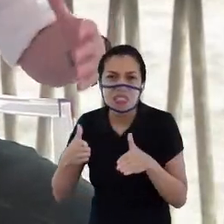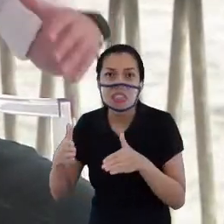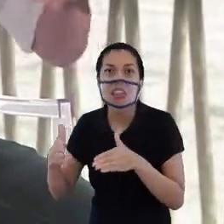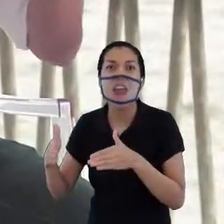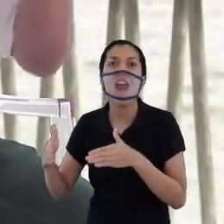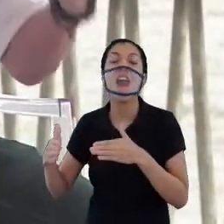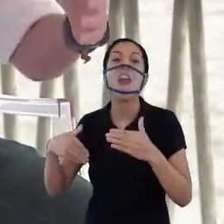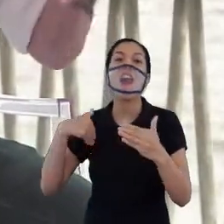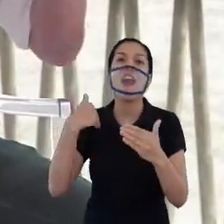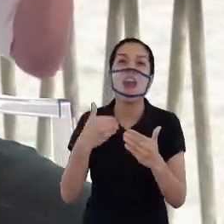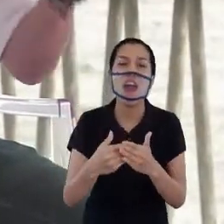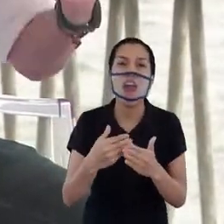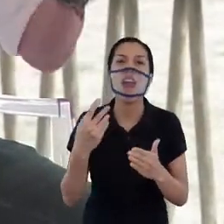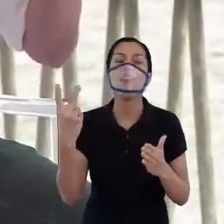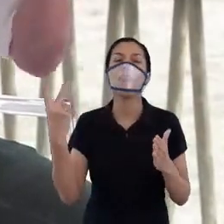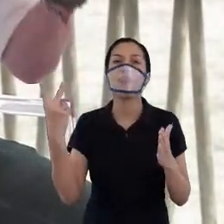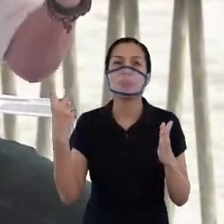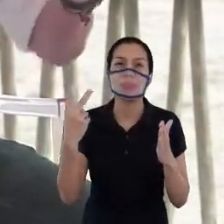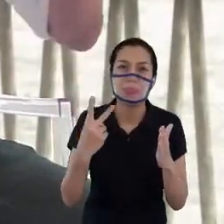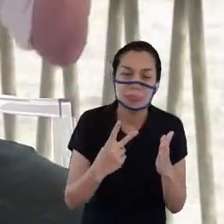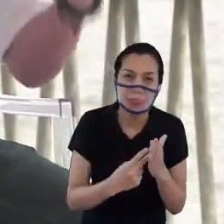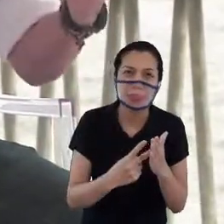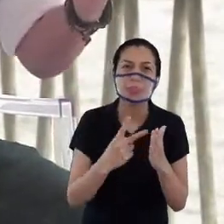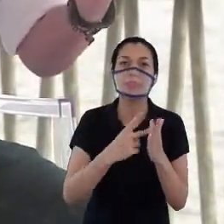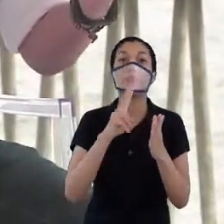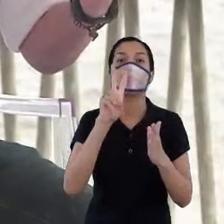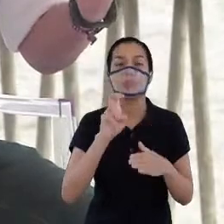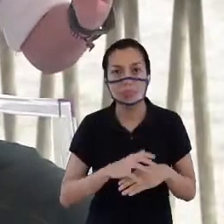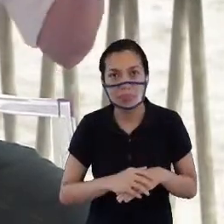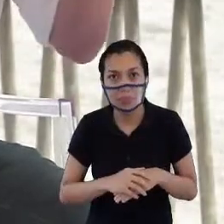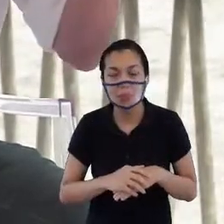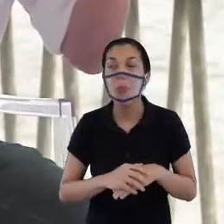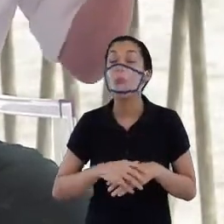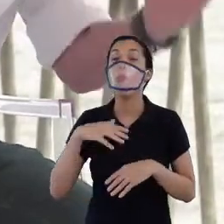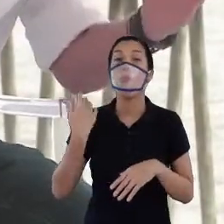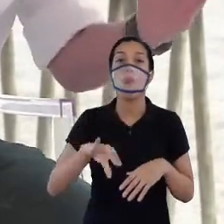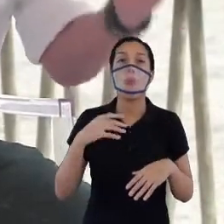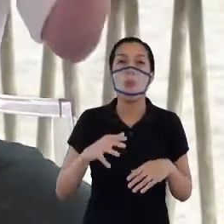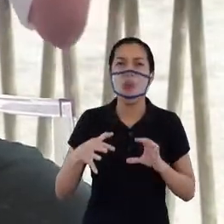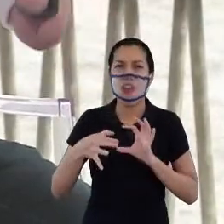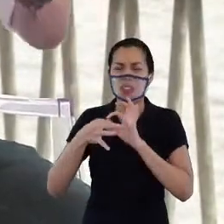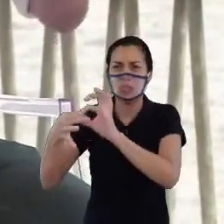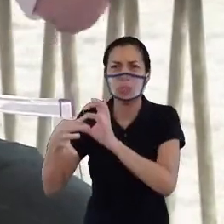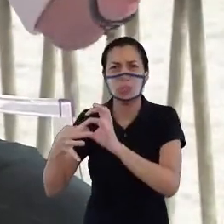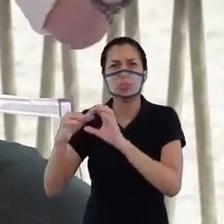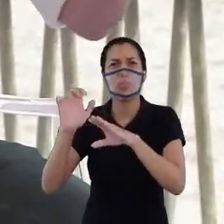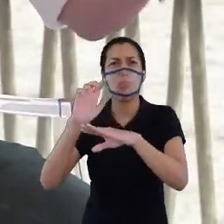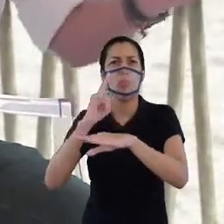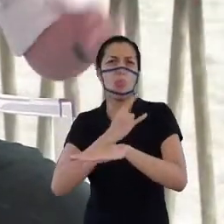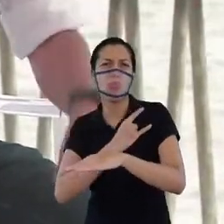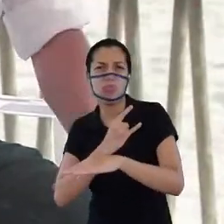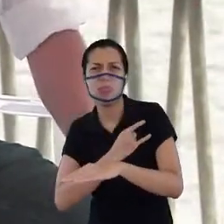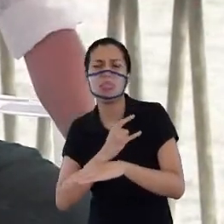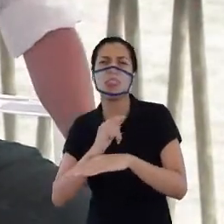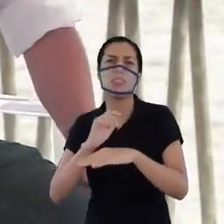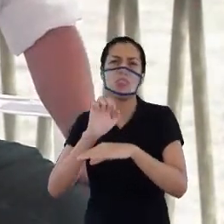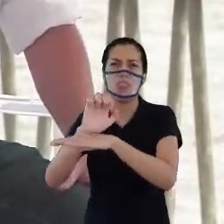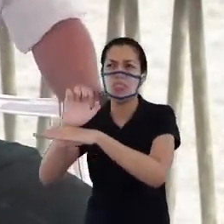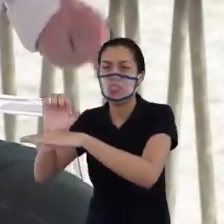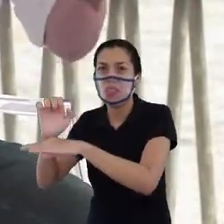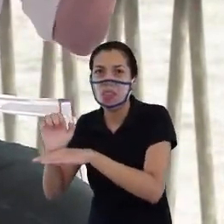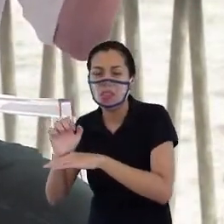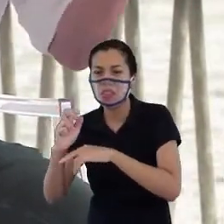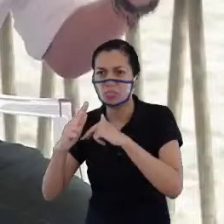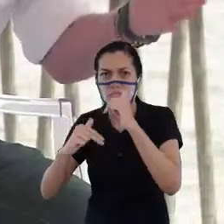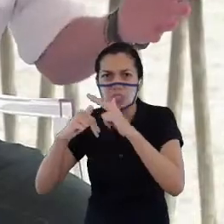hicimos con los mejores desarrolladores urbanos del mundo, en asocio con las universidades y expertos locales.